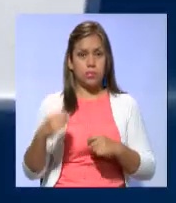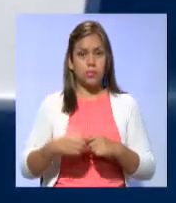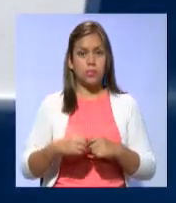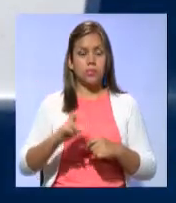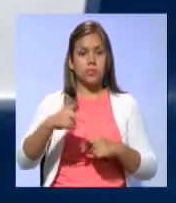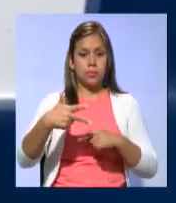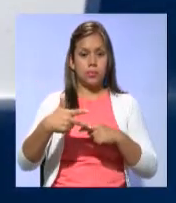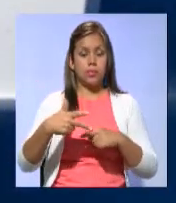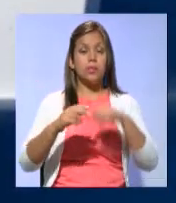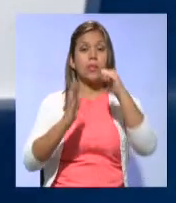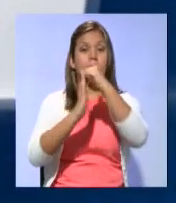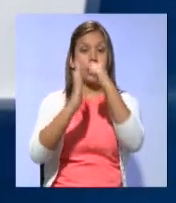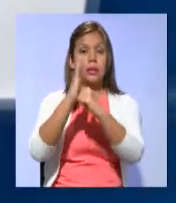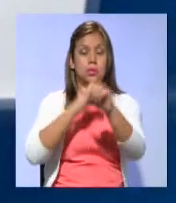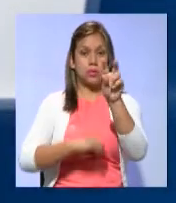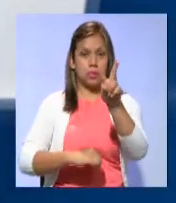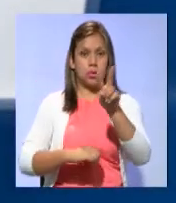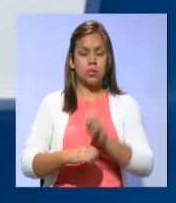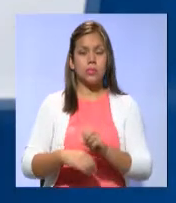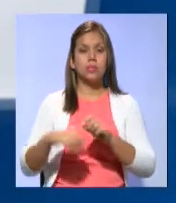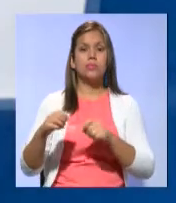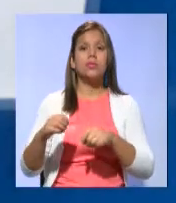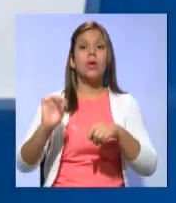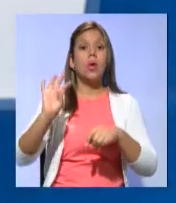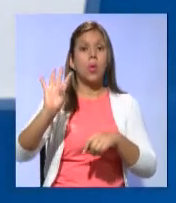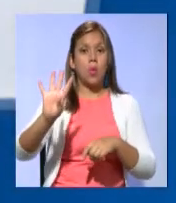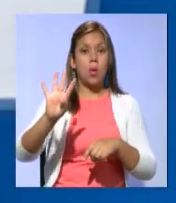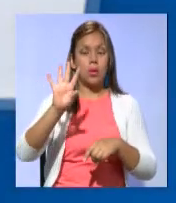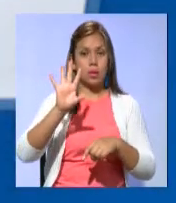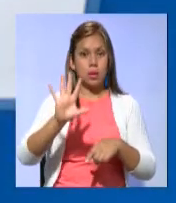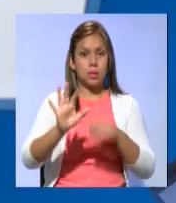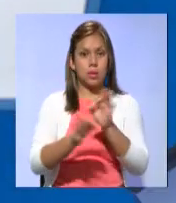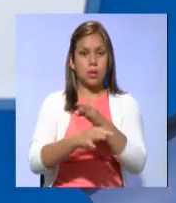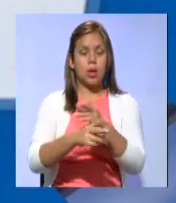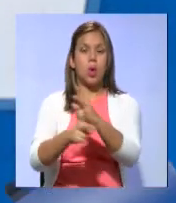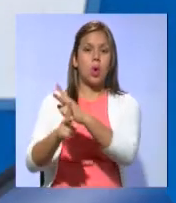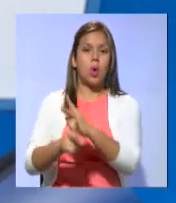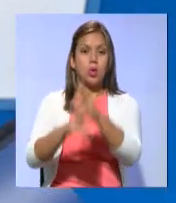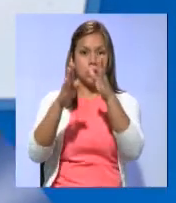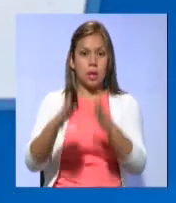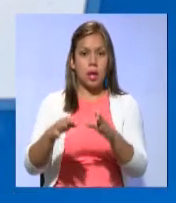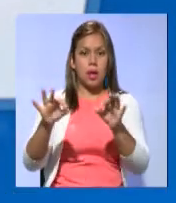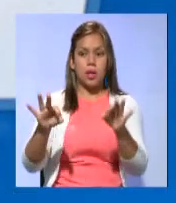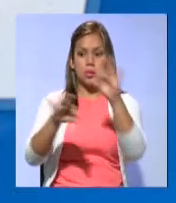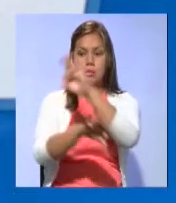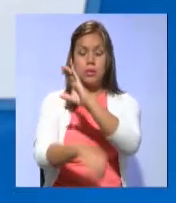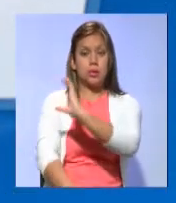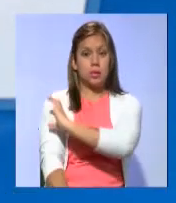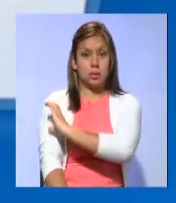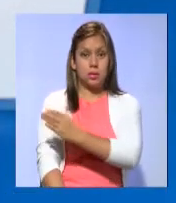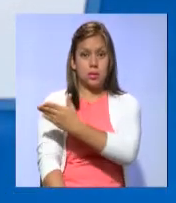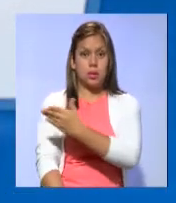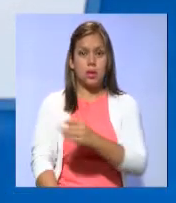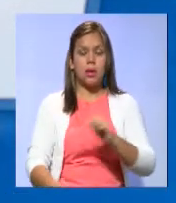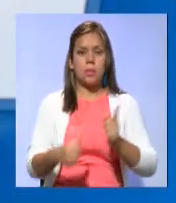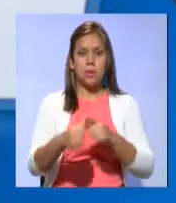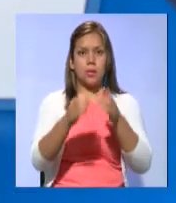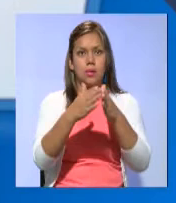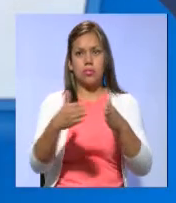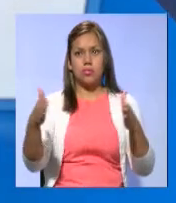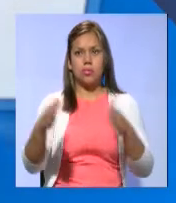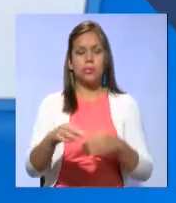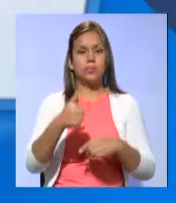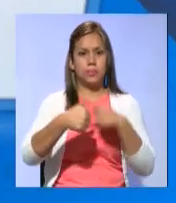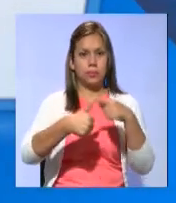Artículo 2. Designar como cuarta y quinta consejera suplentes del CNE, primera renovación parcial a Goya